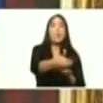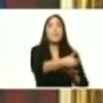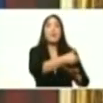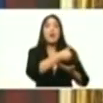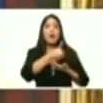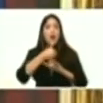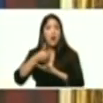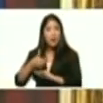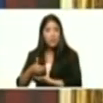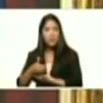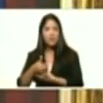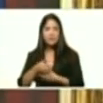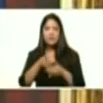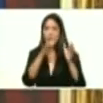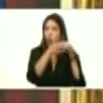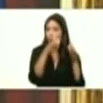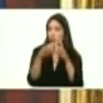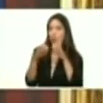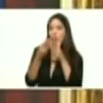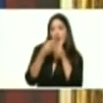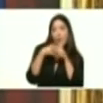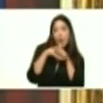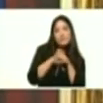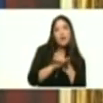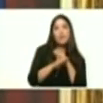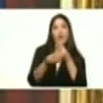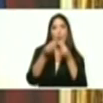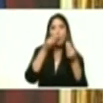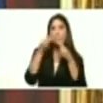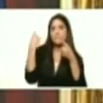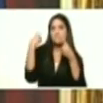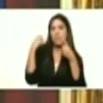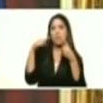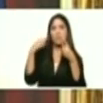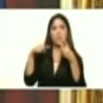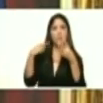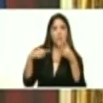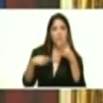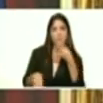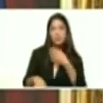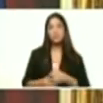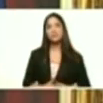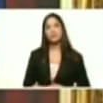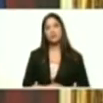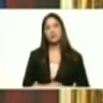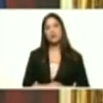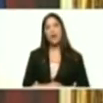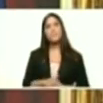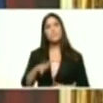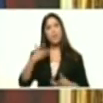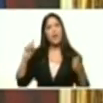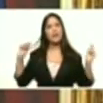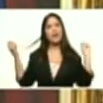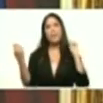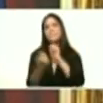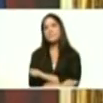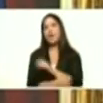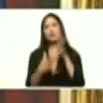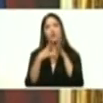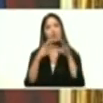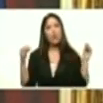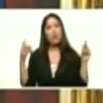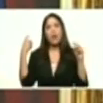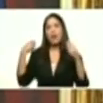mafias, acaparadoras, de diversos productos, para romper, las cadenas naturales, de